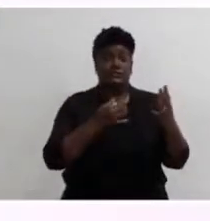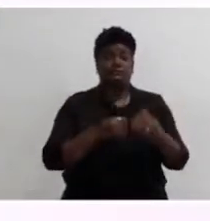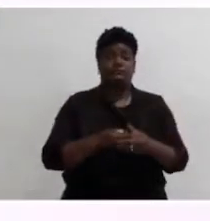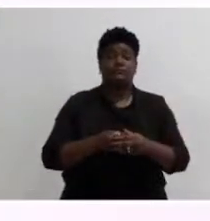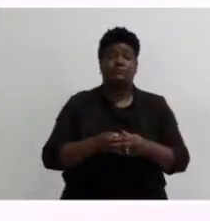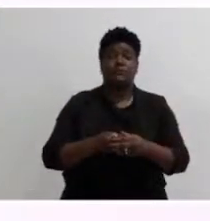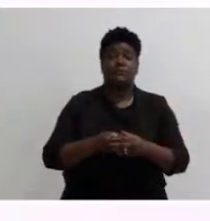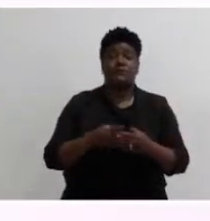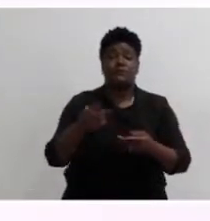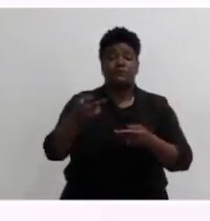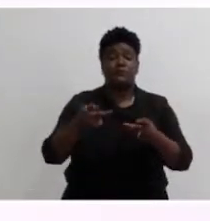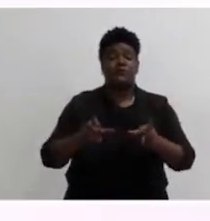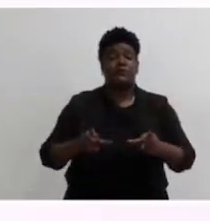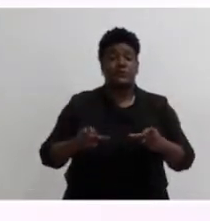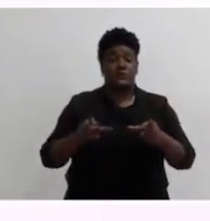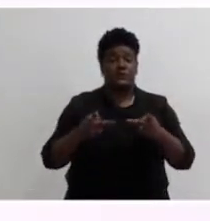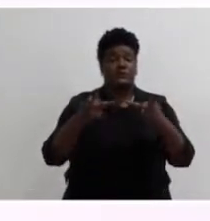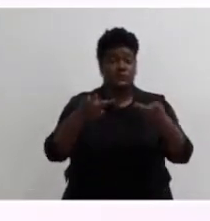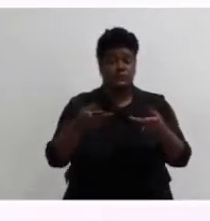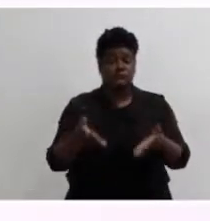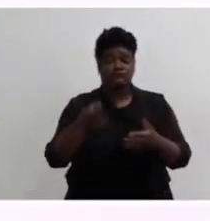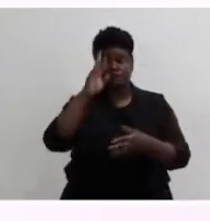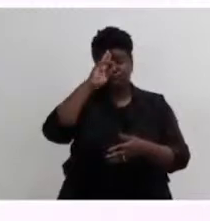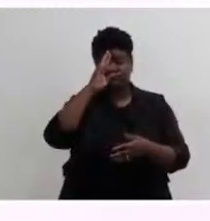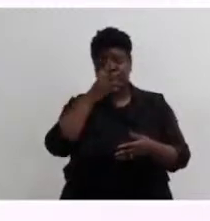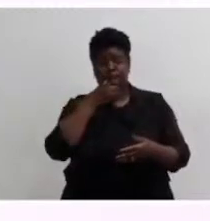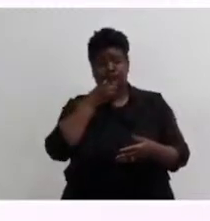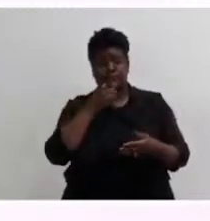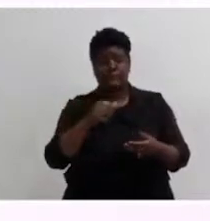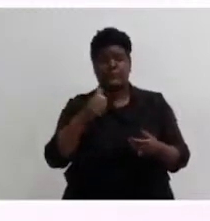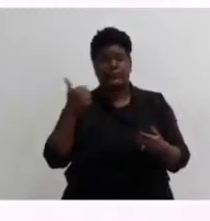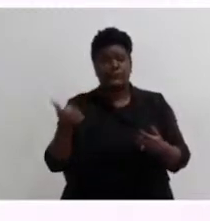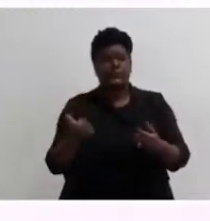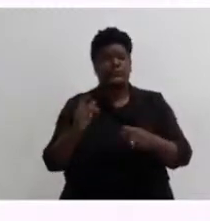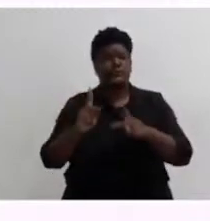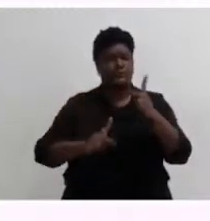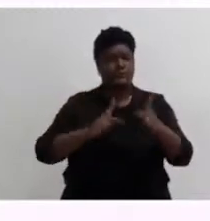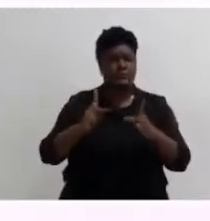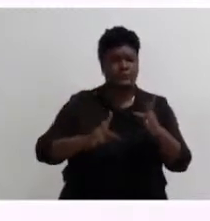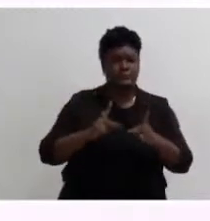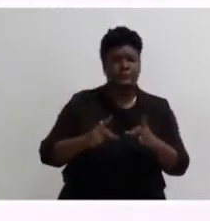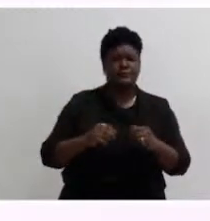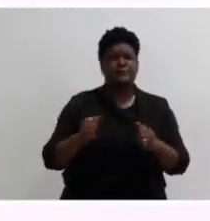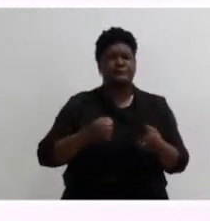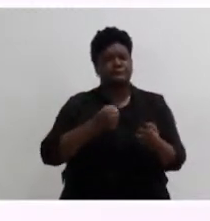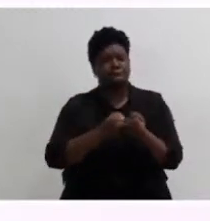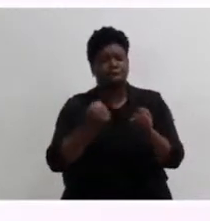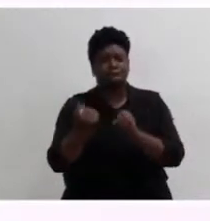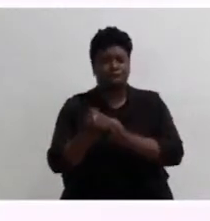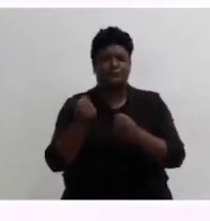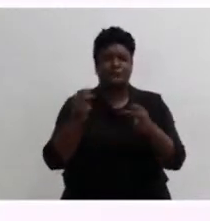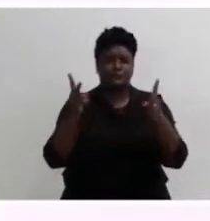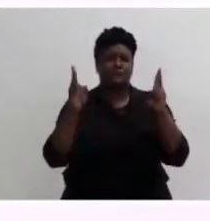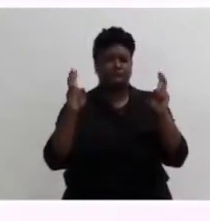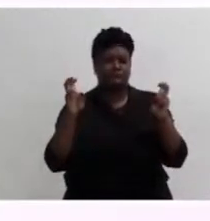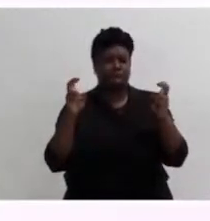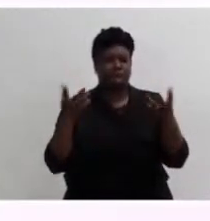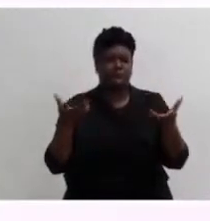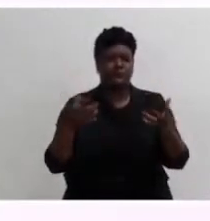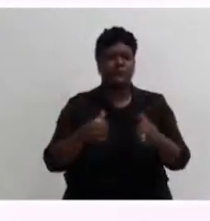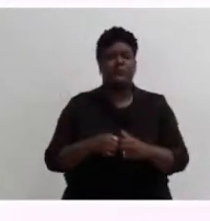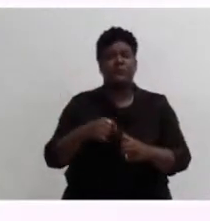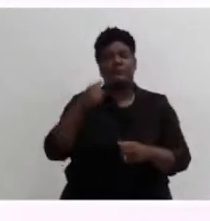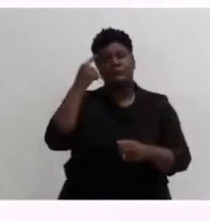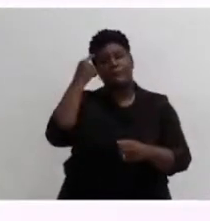Keysight Technology, en la República Dominicana en el mes de octubre, lo que nos acerca a la posibilidad de establecer una presencia